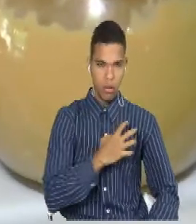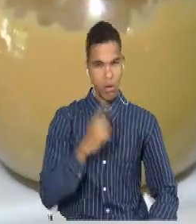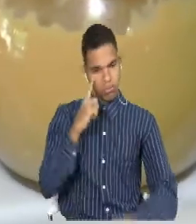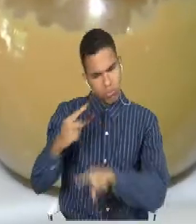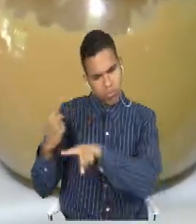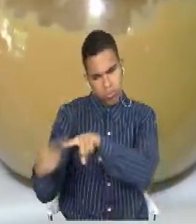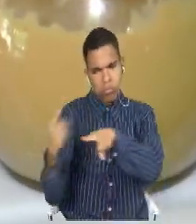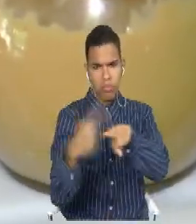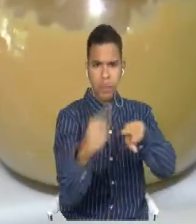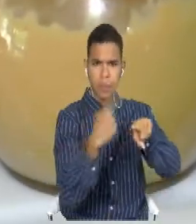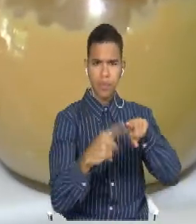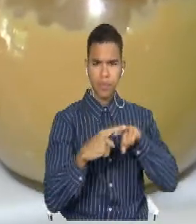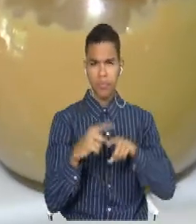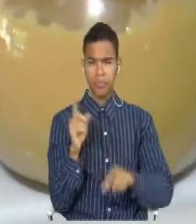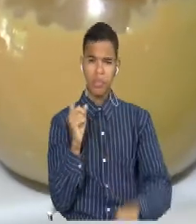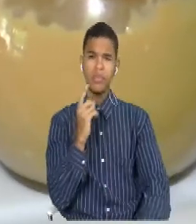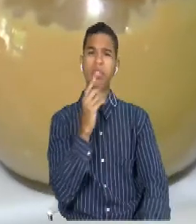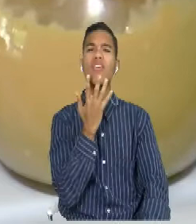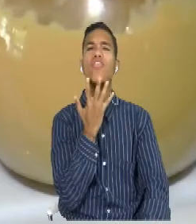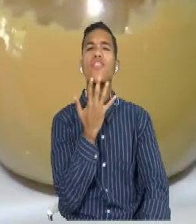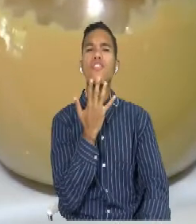Puedes optar por manzanas verdes.